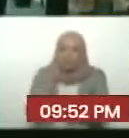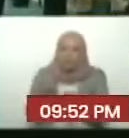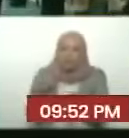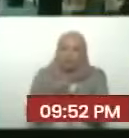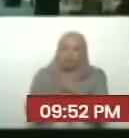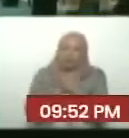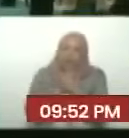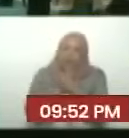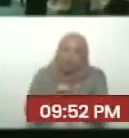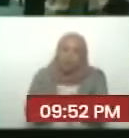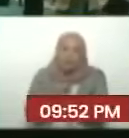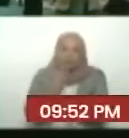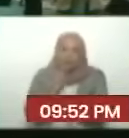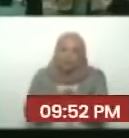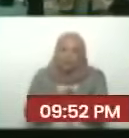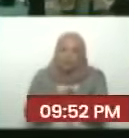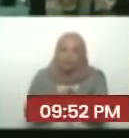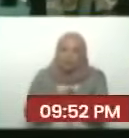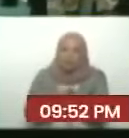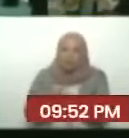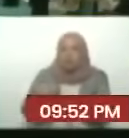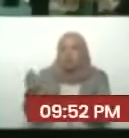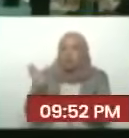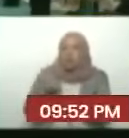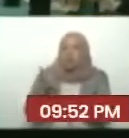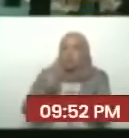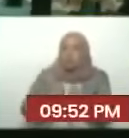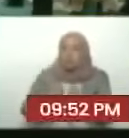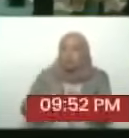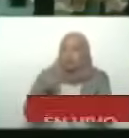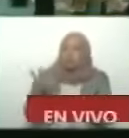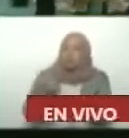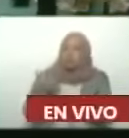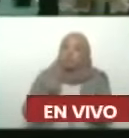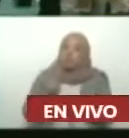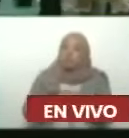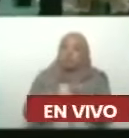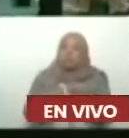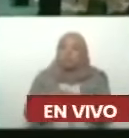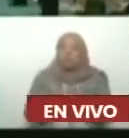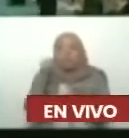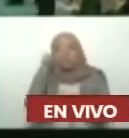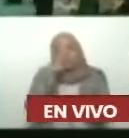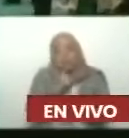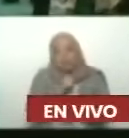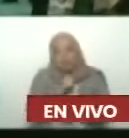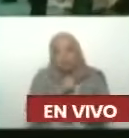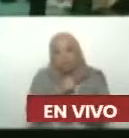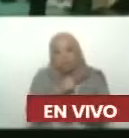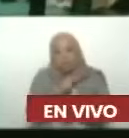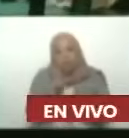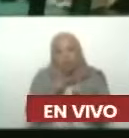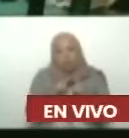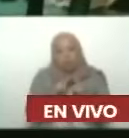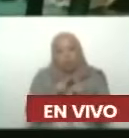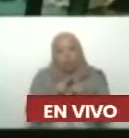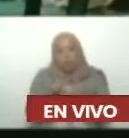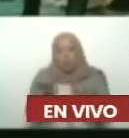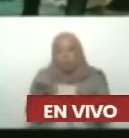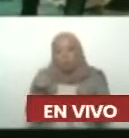déjame decirte. ¿Hasta cuándo se quedan en Caracas, en Venezuela, perdón? Nos quedamos hasta el sábado. Bueno, tienen que conocer mucho